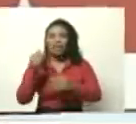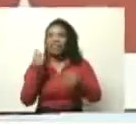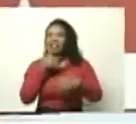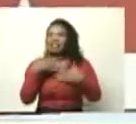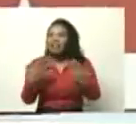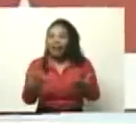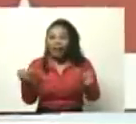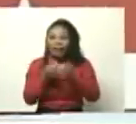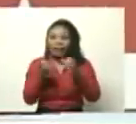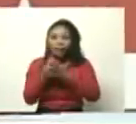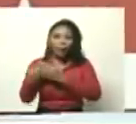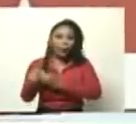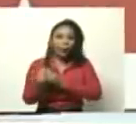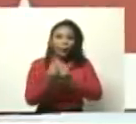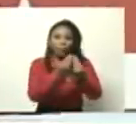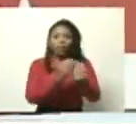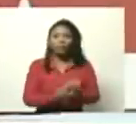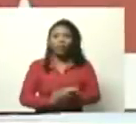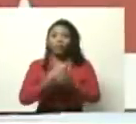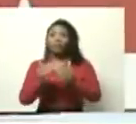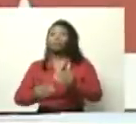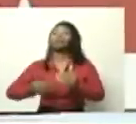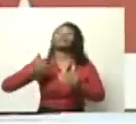acompañar. Luego